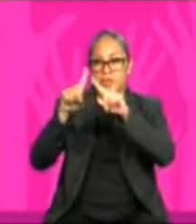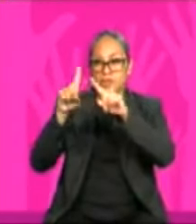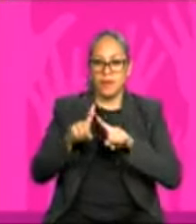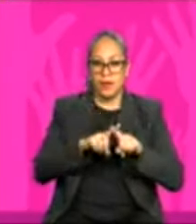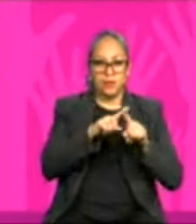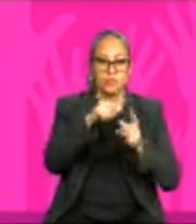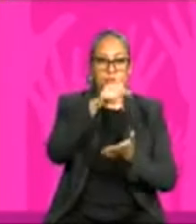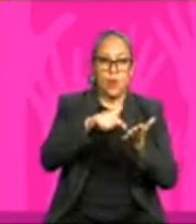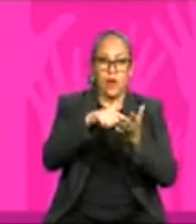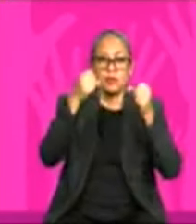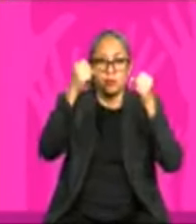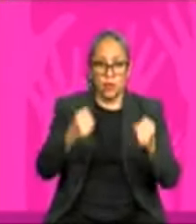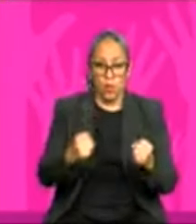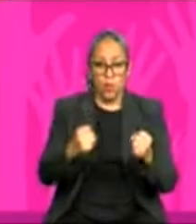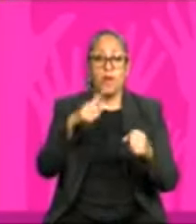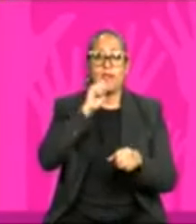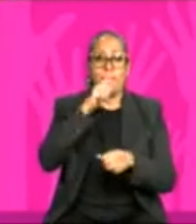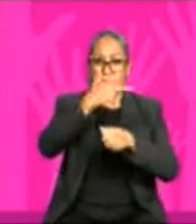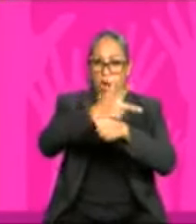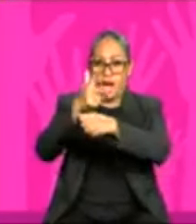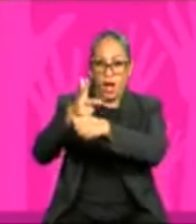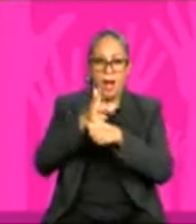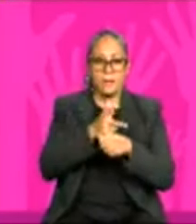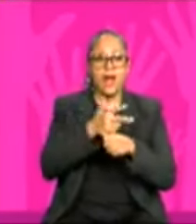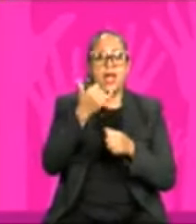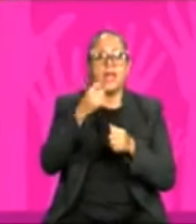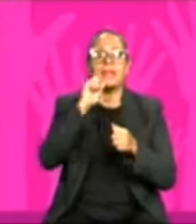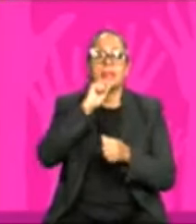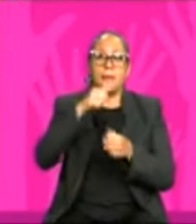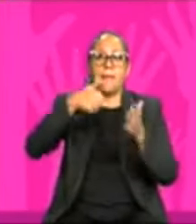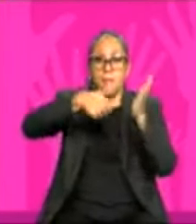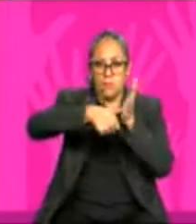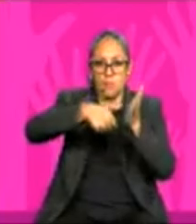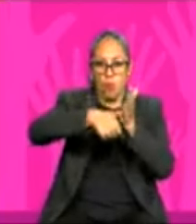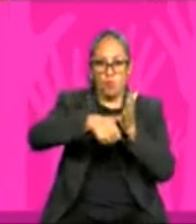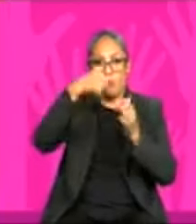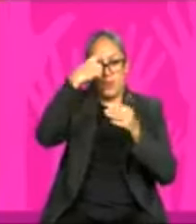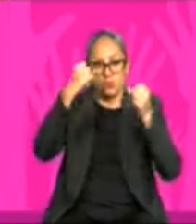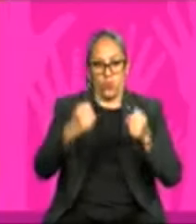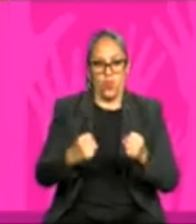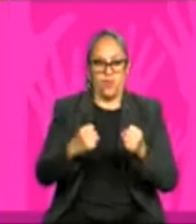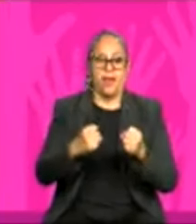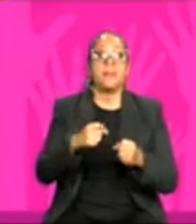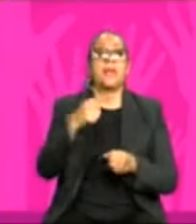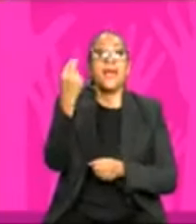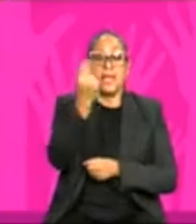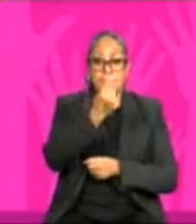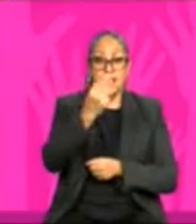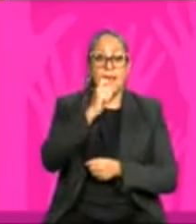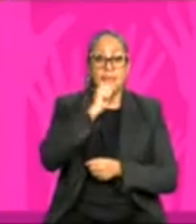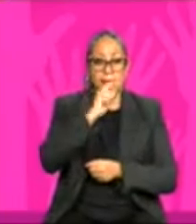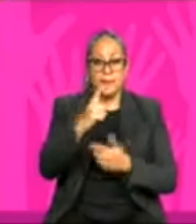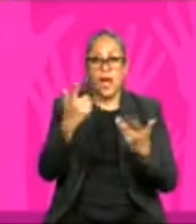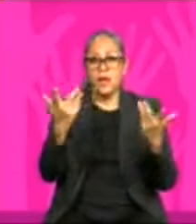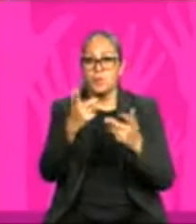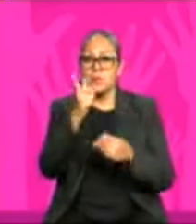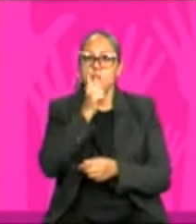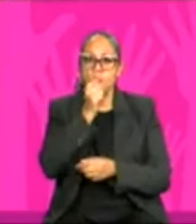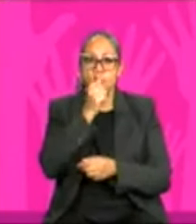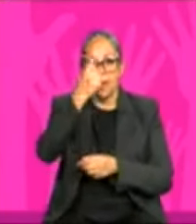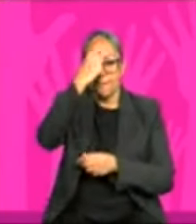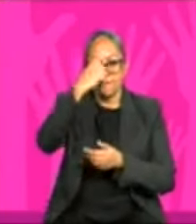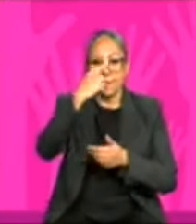y 1,500 botones de auxilio ciudadano. Cuatro, vamos a crear 5 policías especializadas al servicio de